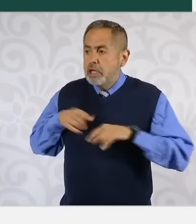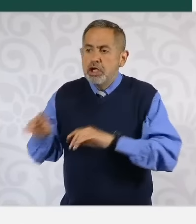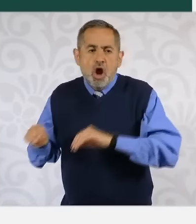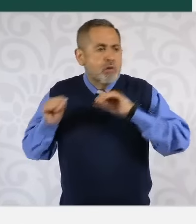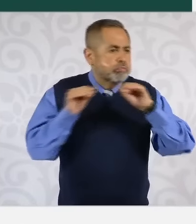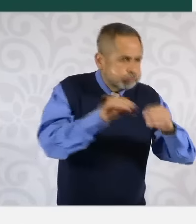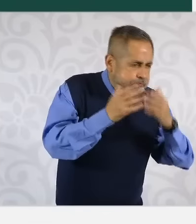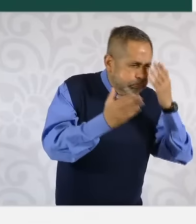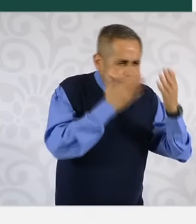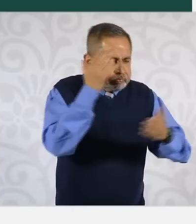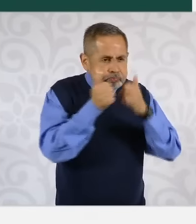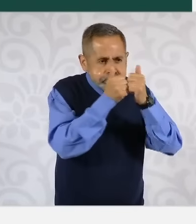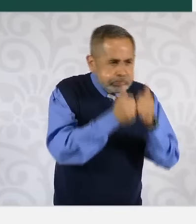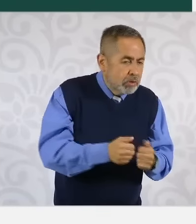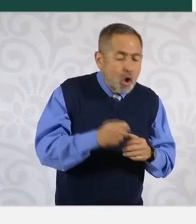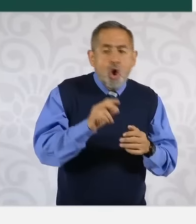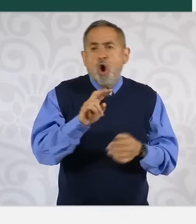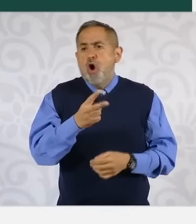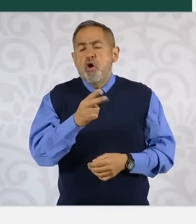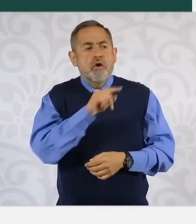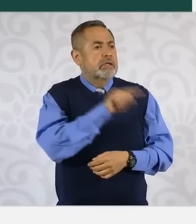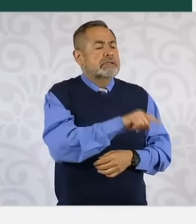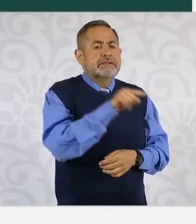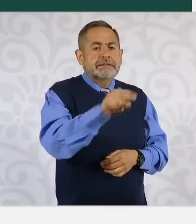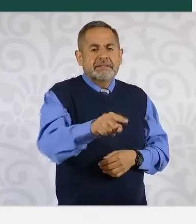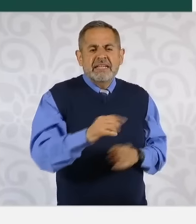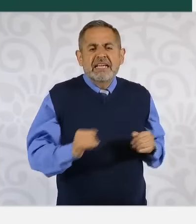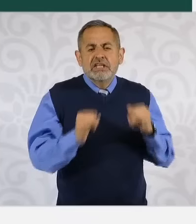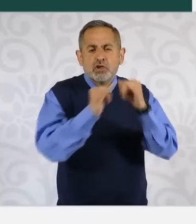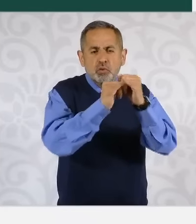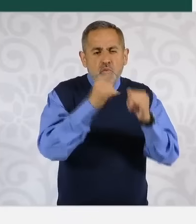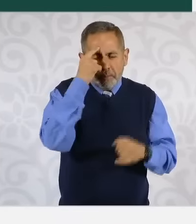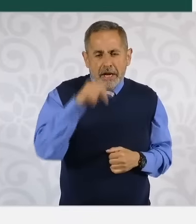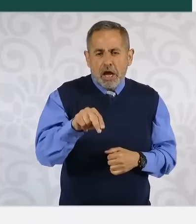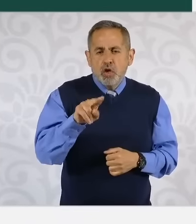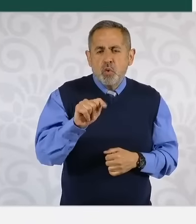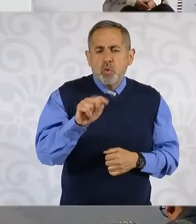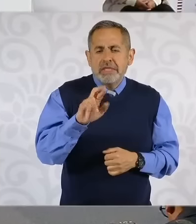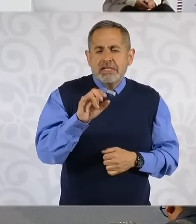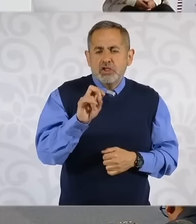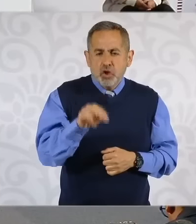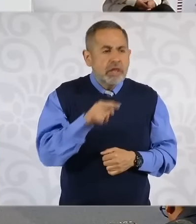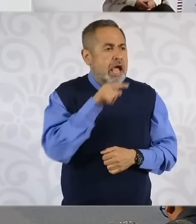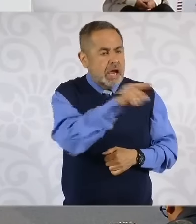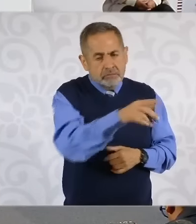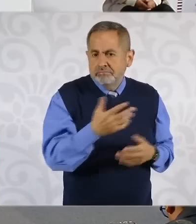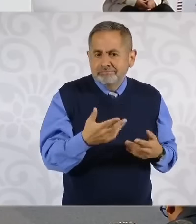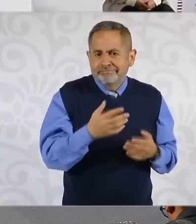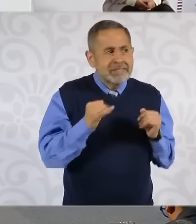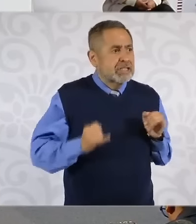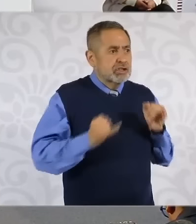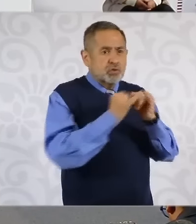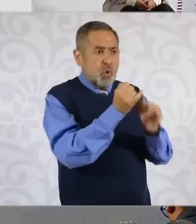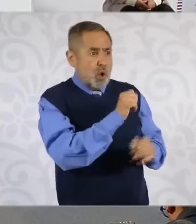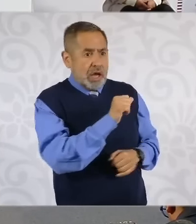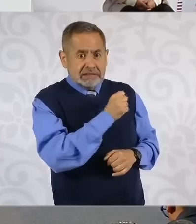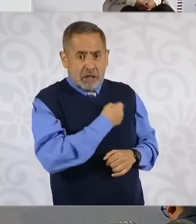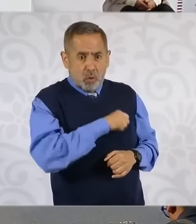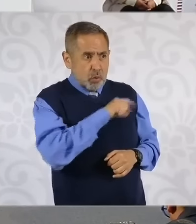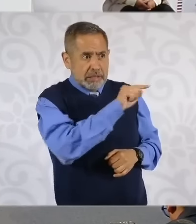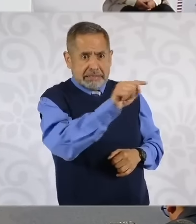su internado o también en el Instituto de Nutrición. En fin, nos han apoyado mucho los institutos